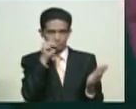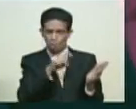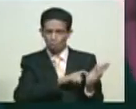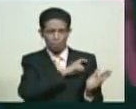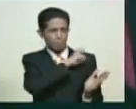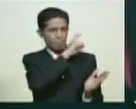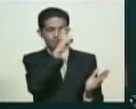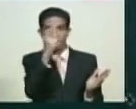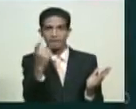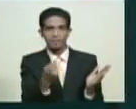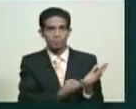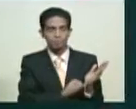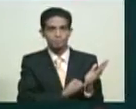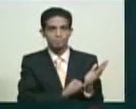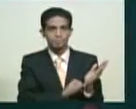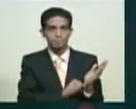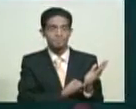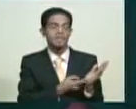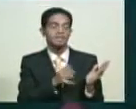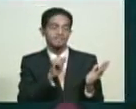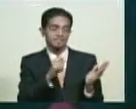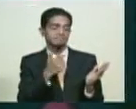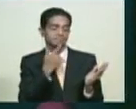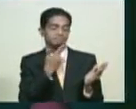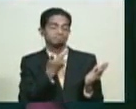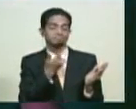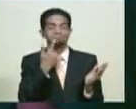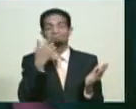completamente y lo comparto